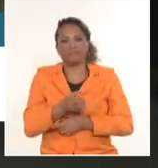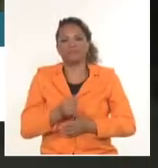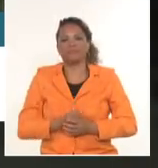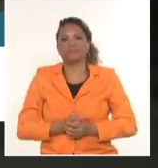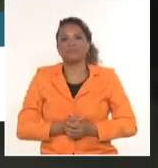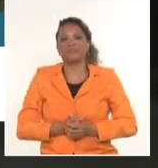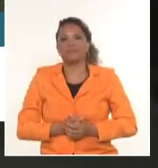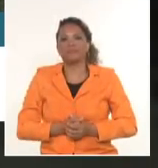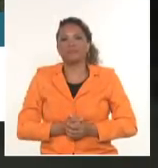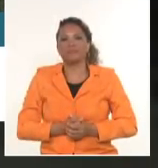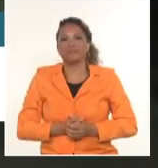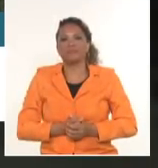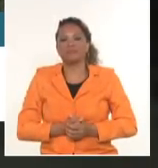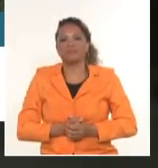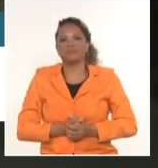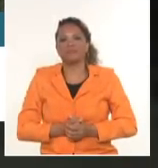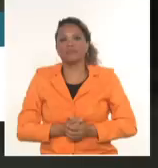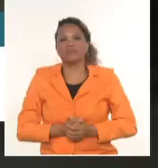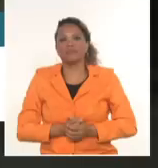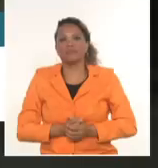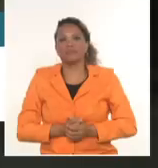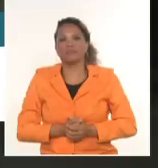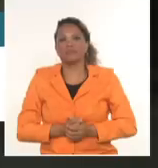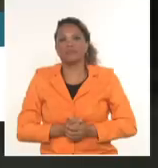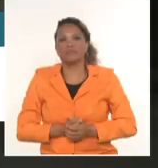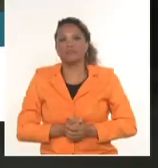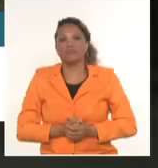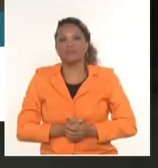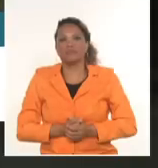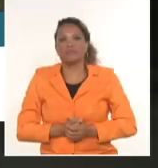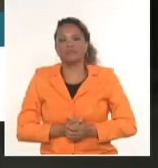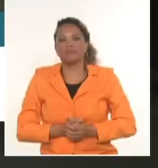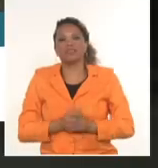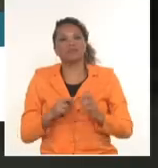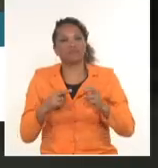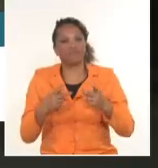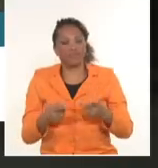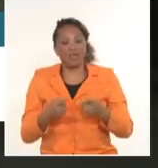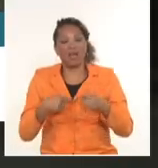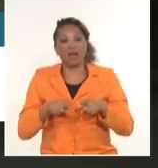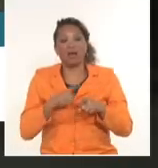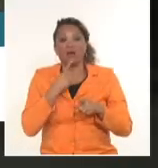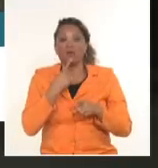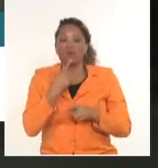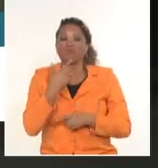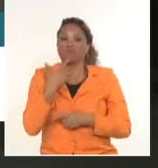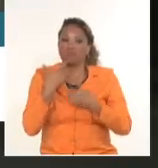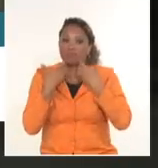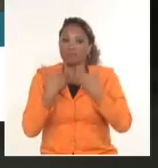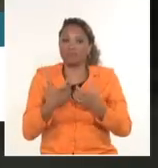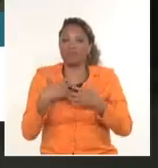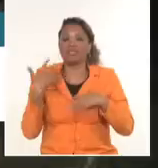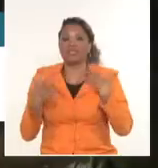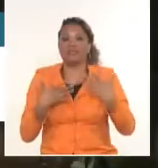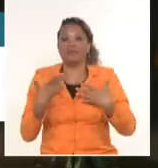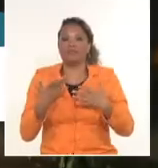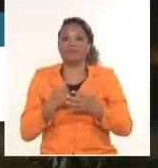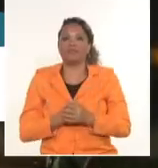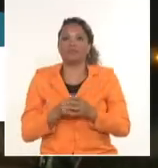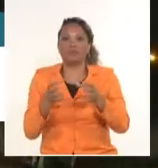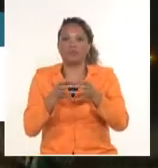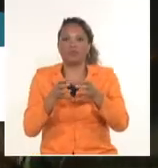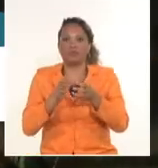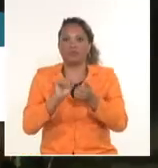vendrán lecturas de lo ocurrido en París, pero reitero, Lady, se impone una celebración con este grupo de